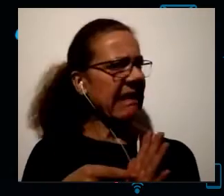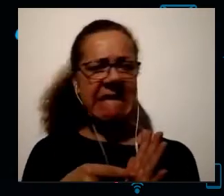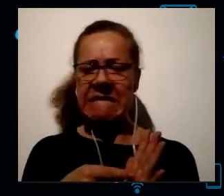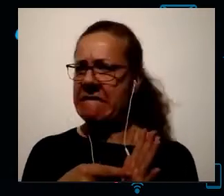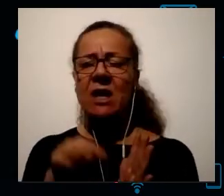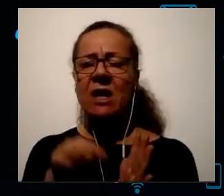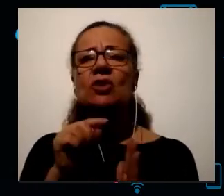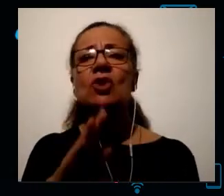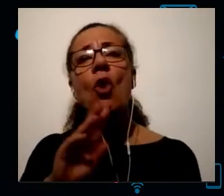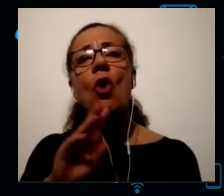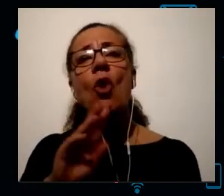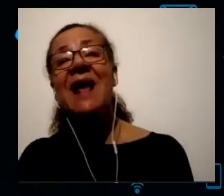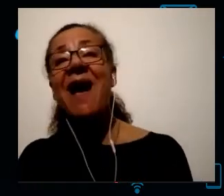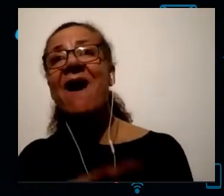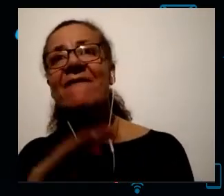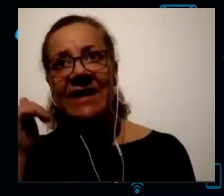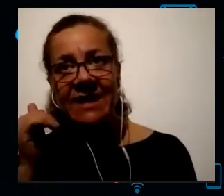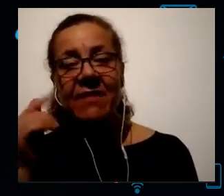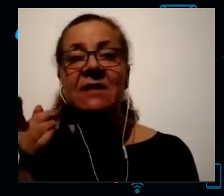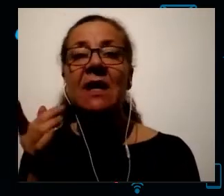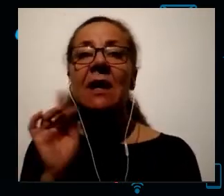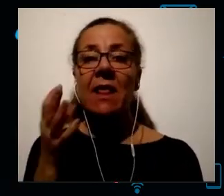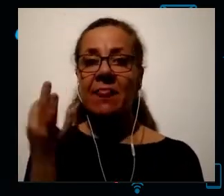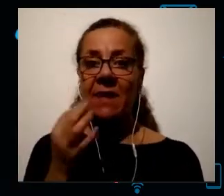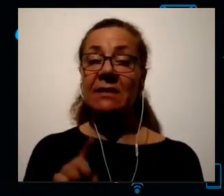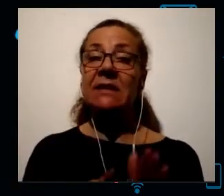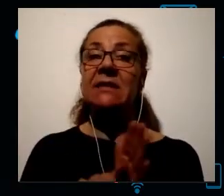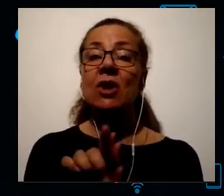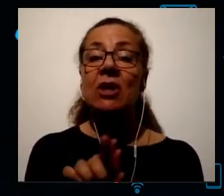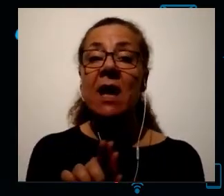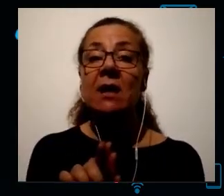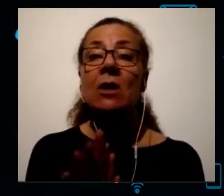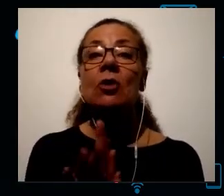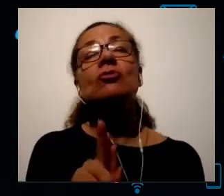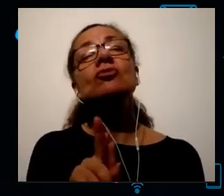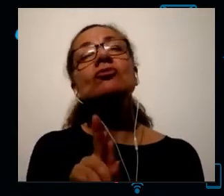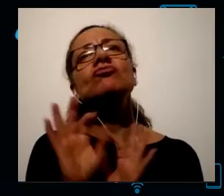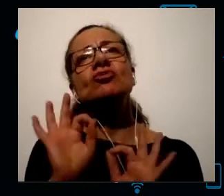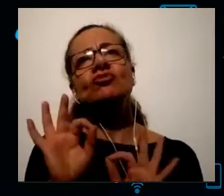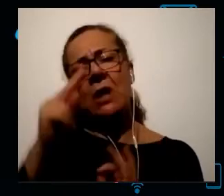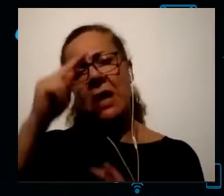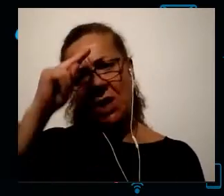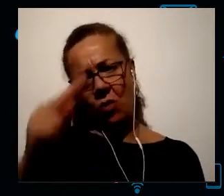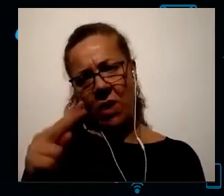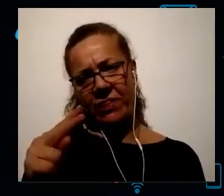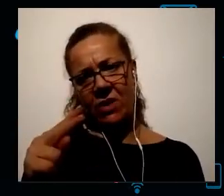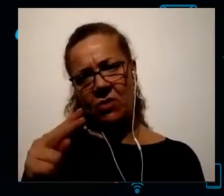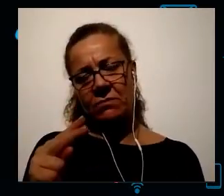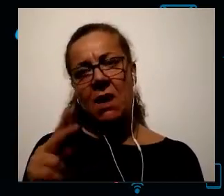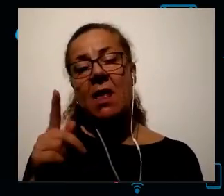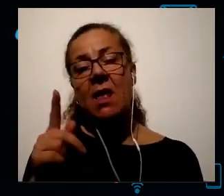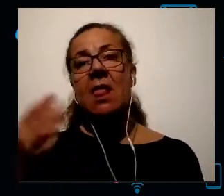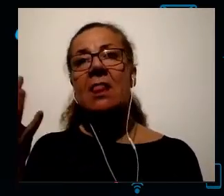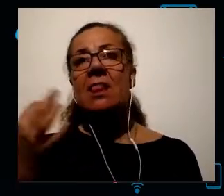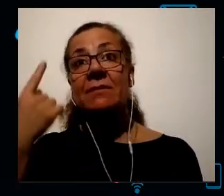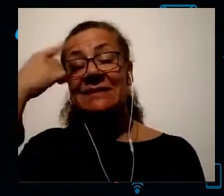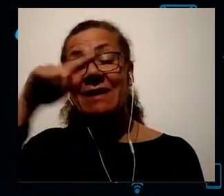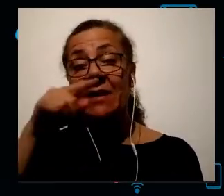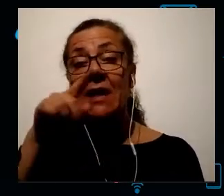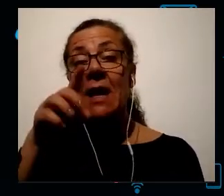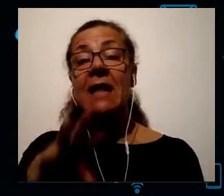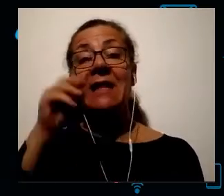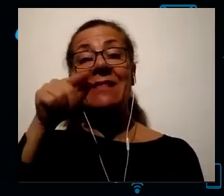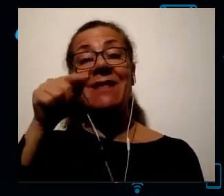habilidades en hoy de ccoo el que hay que desarrollar con educación fundamentalmente no tiene que ver con entender el